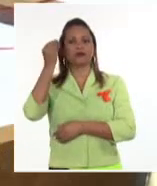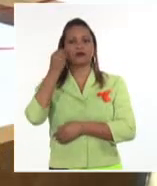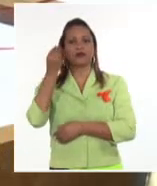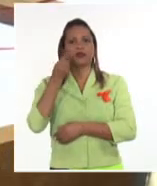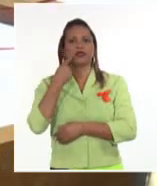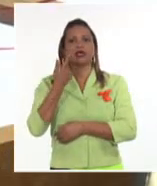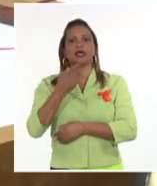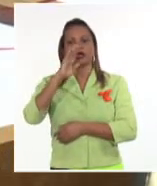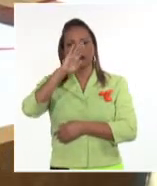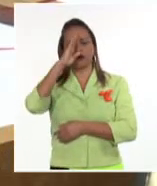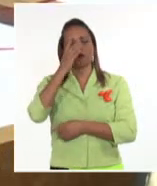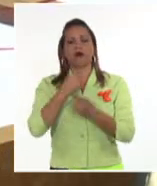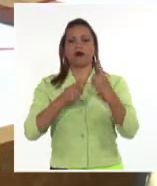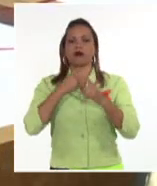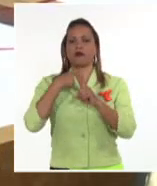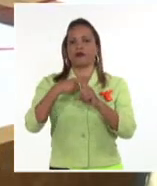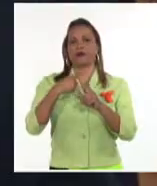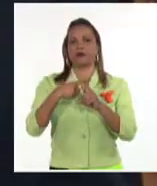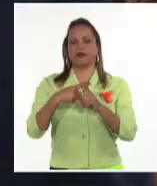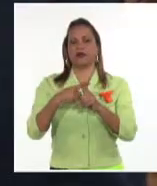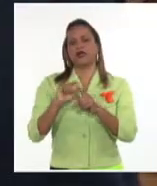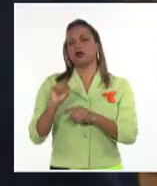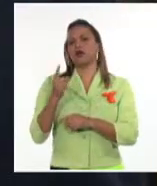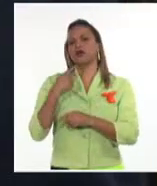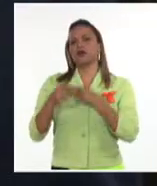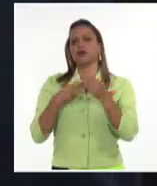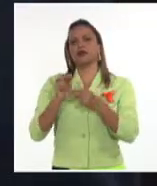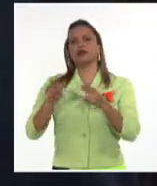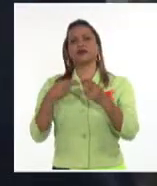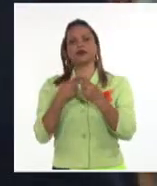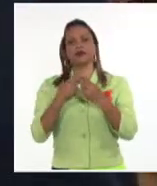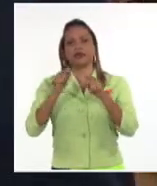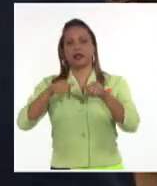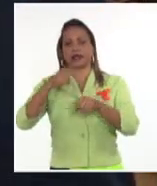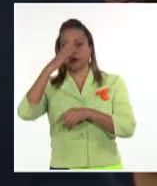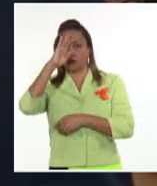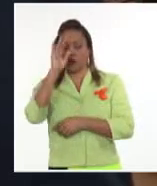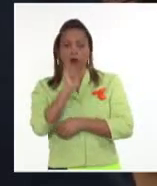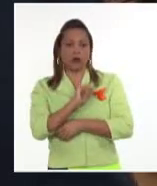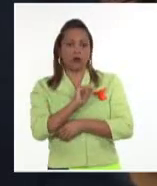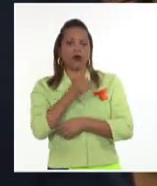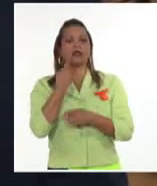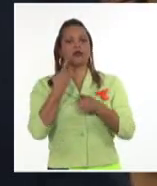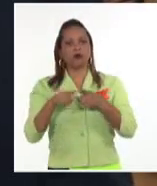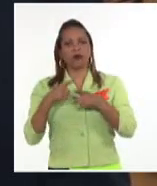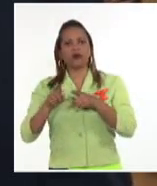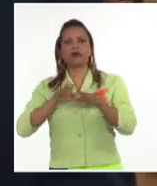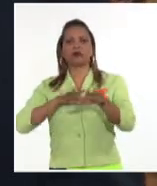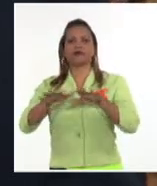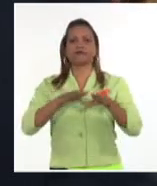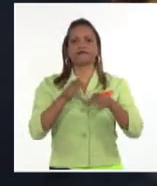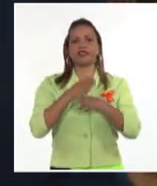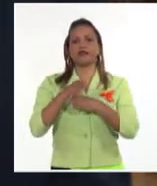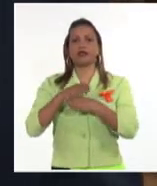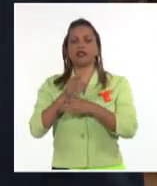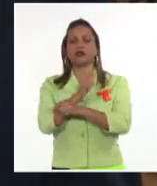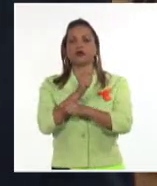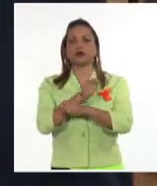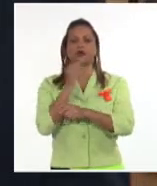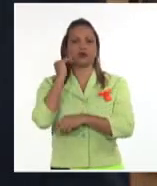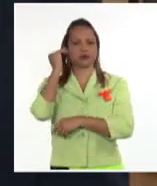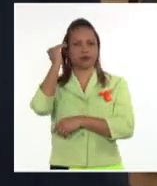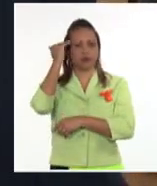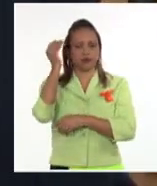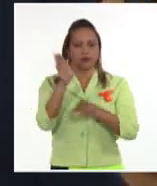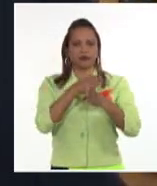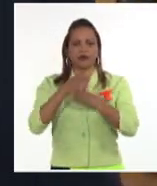es positivo. No solamente se desarrolla este evento que tenemos en Cuba, sino también se desarrolla un grupo de acciones, cursos de capacitación en diferentes países que integran